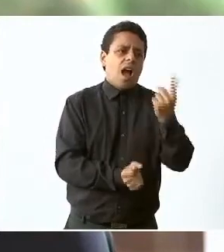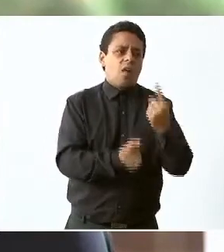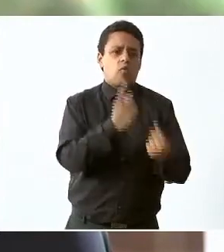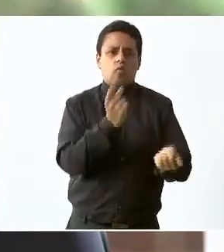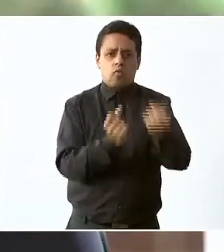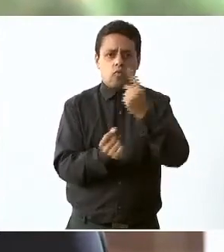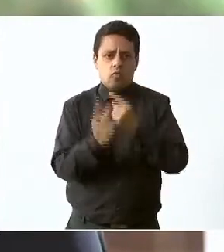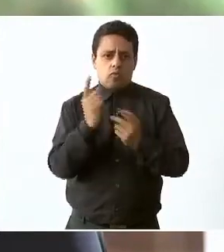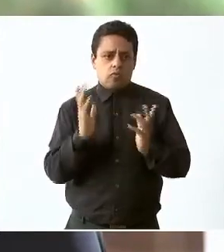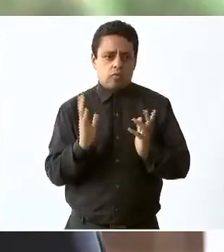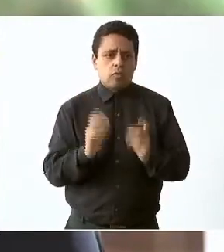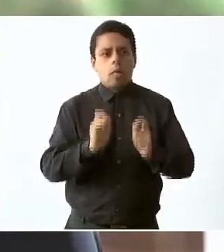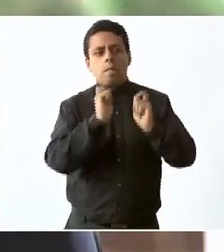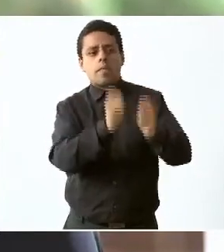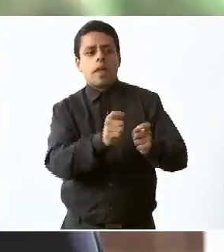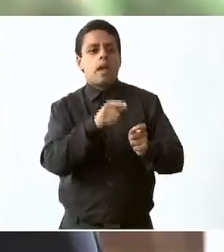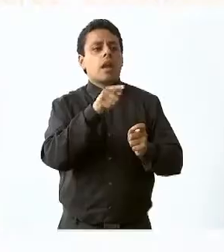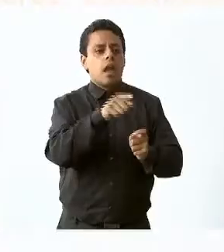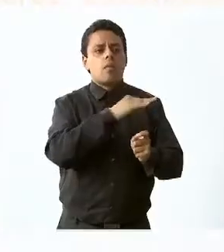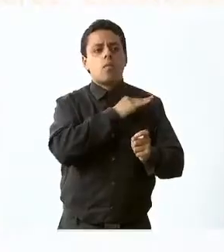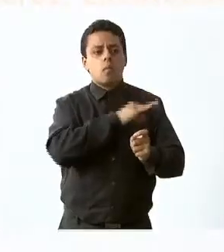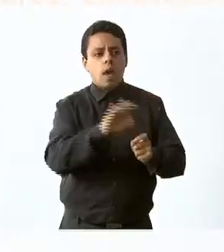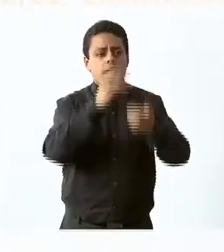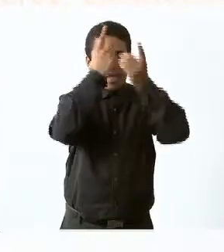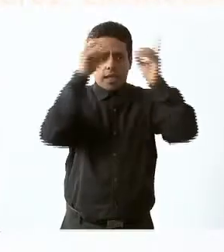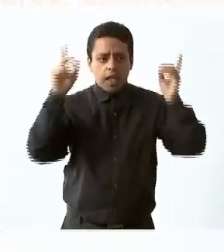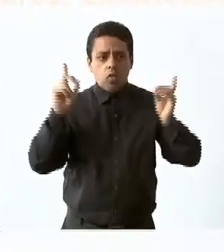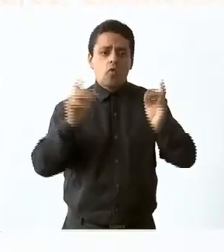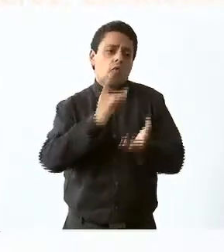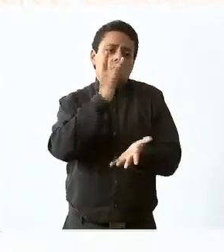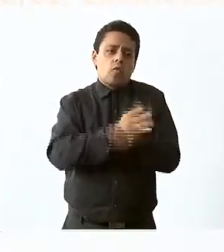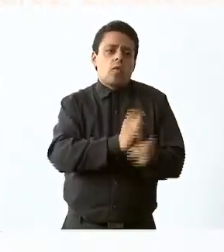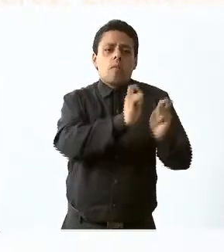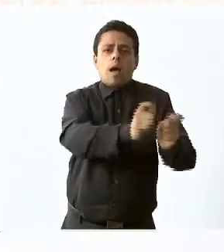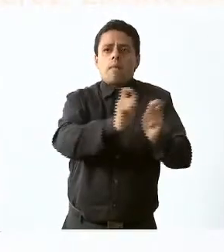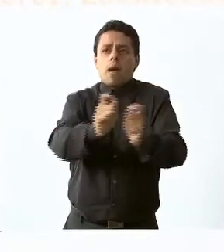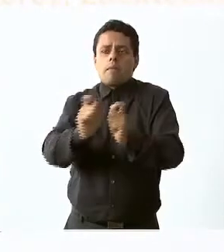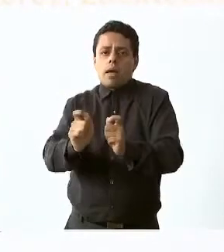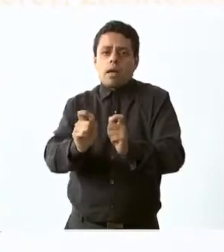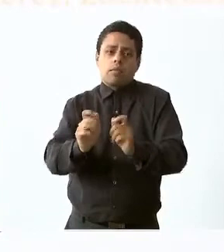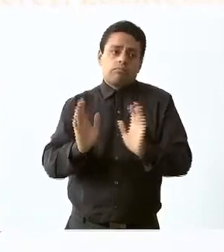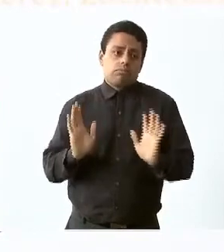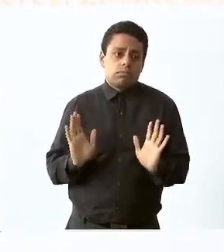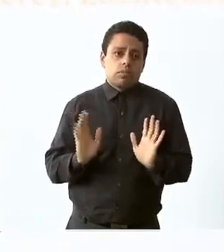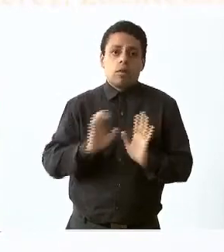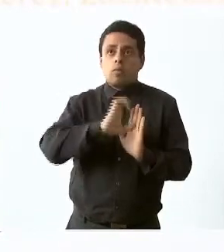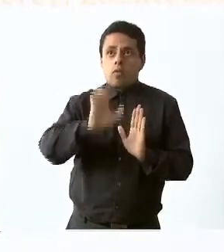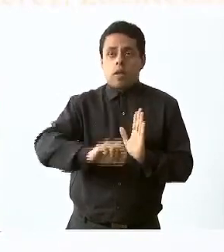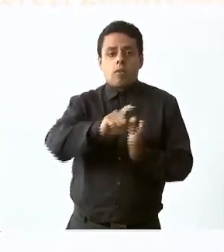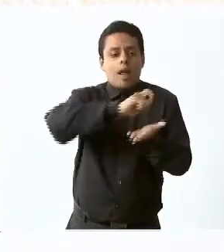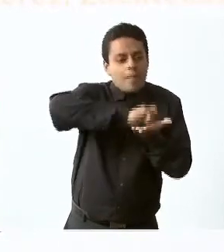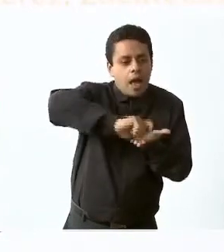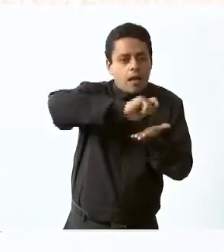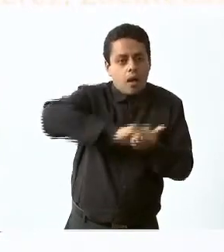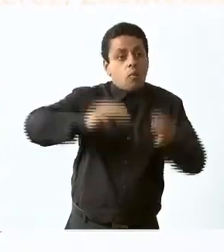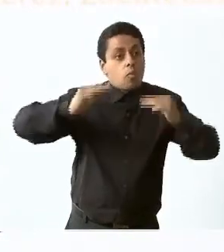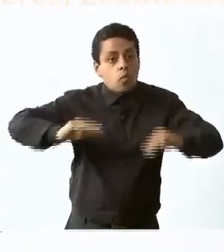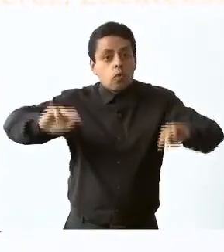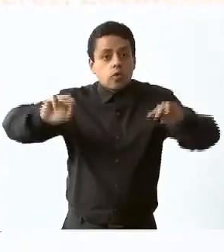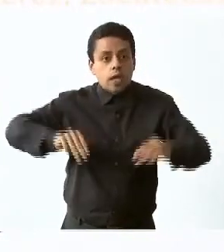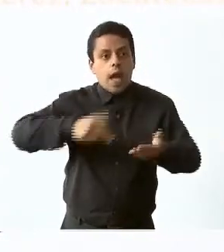la posibilidad de desarrollar su talento. Si se tiene la posibilidad de desarrollar la palabra, la música, la